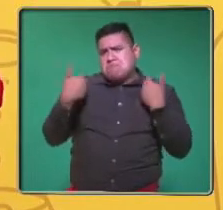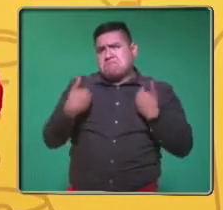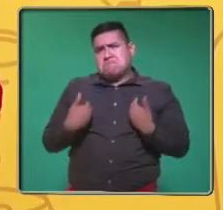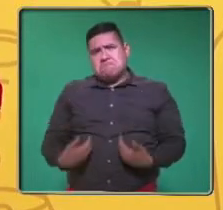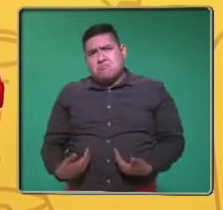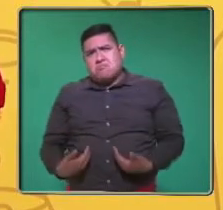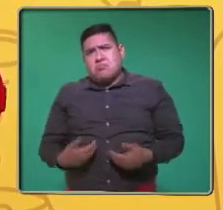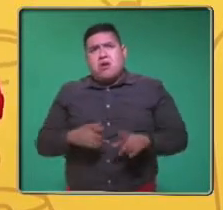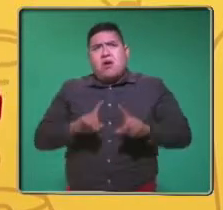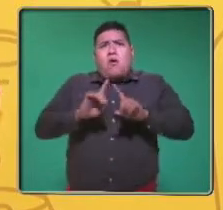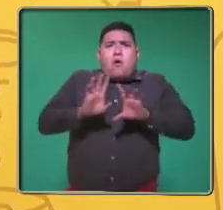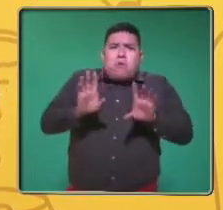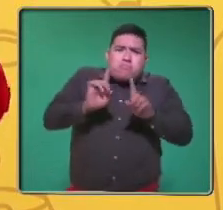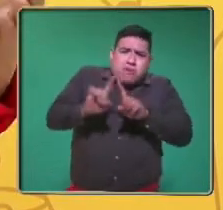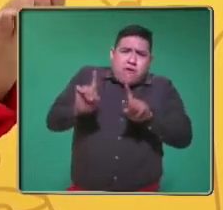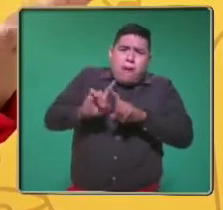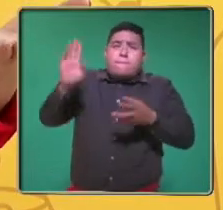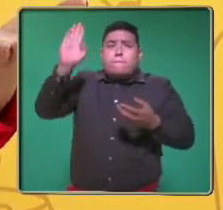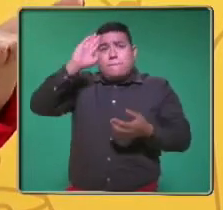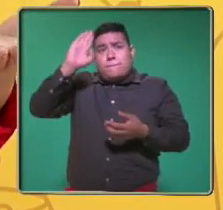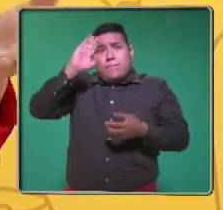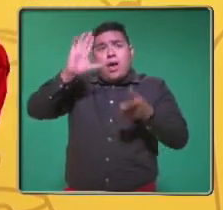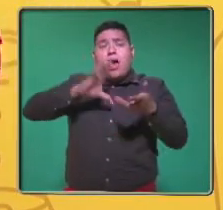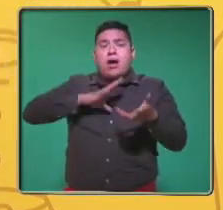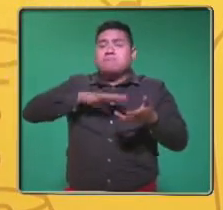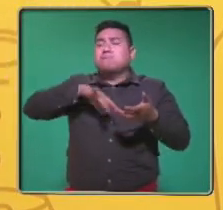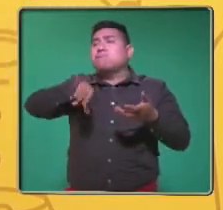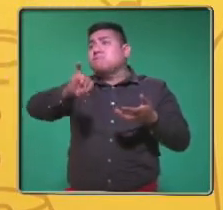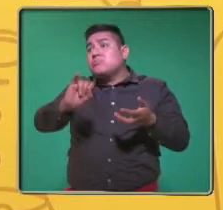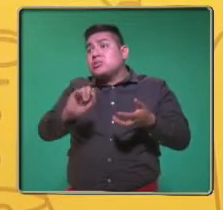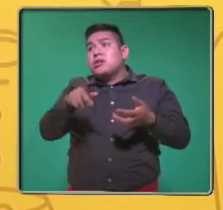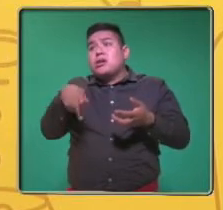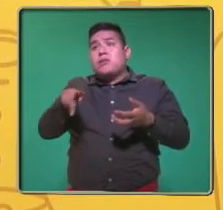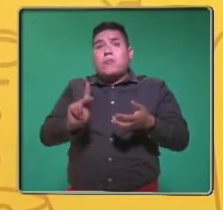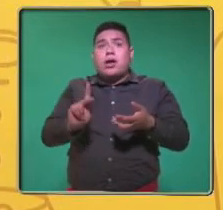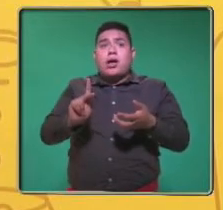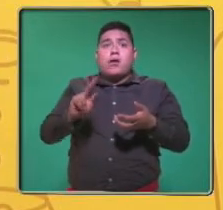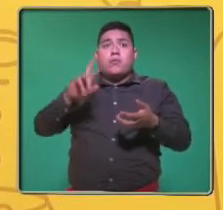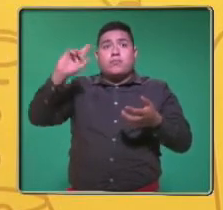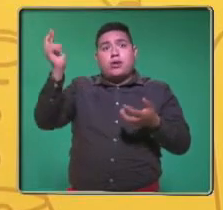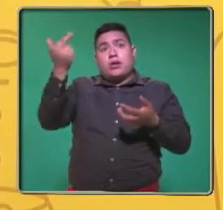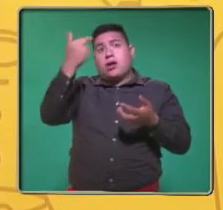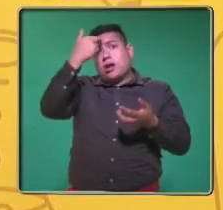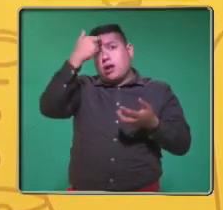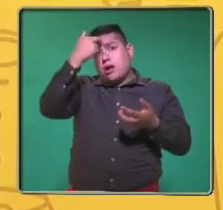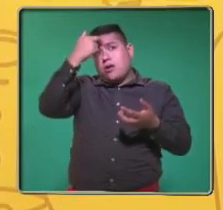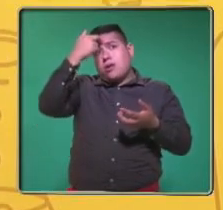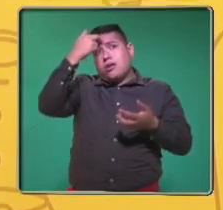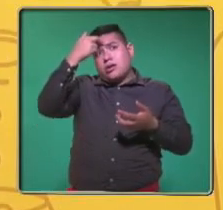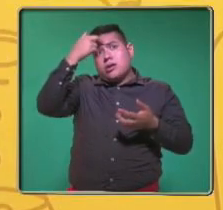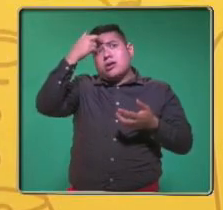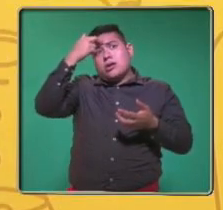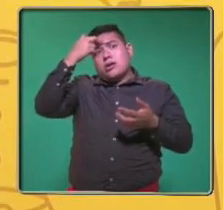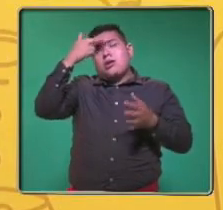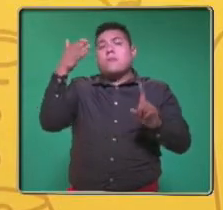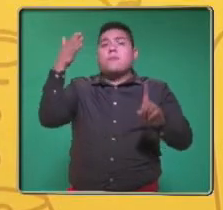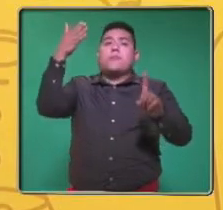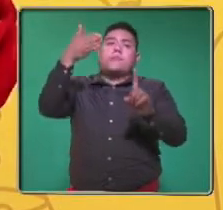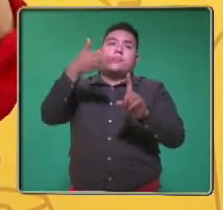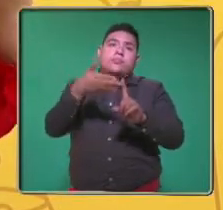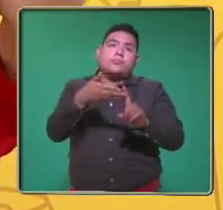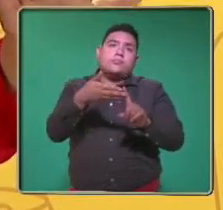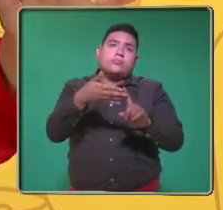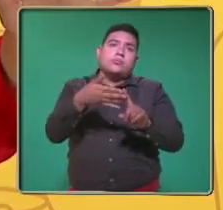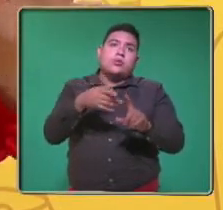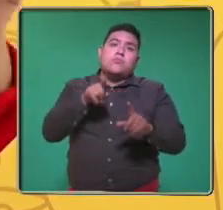algunas predisposiciones, pues las va a haber, pero sí que no se nos olvide que el punto por el que estamos nosotros